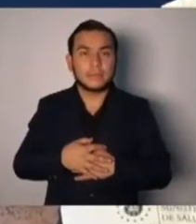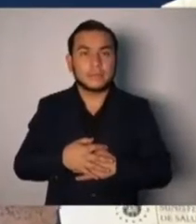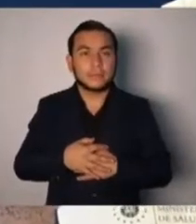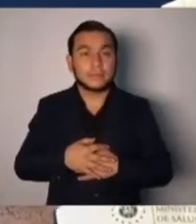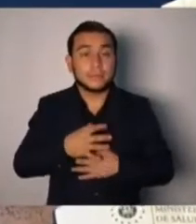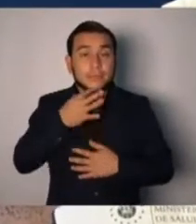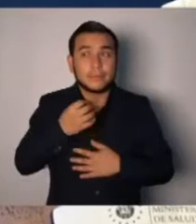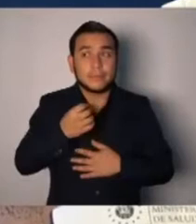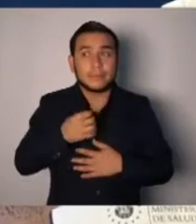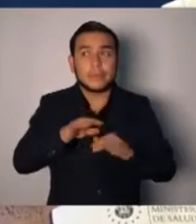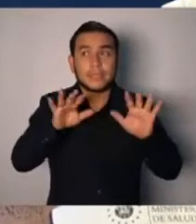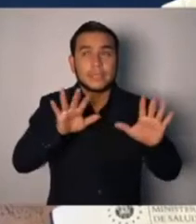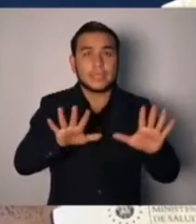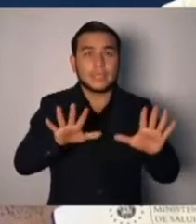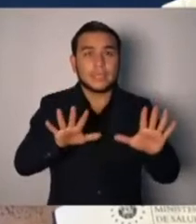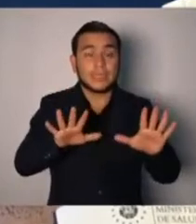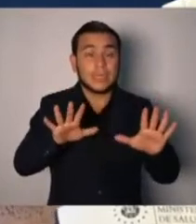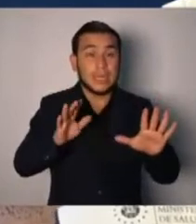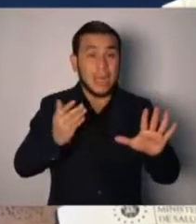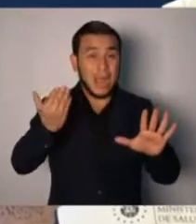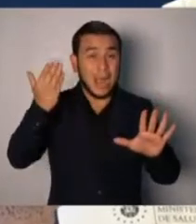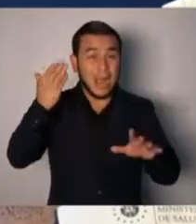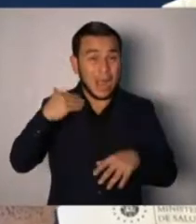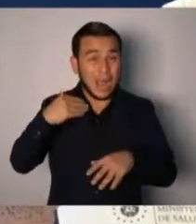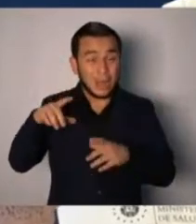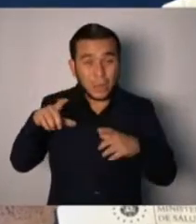pero desde los 10 años hasta los 50 años